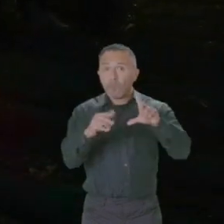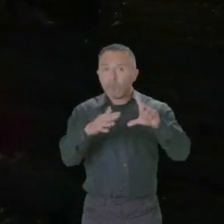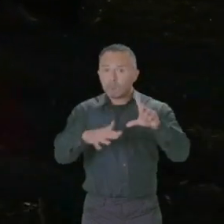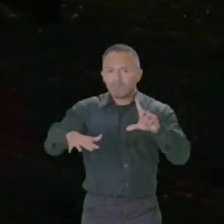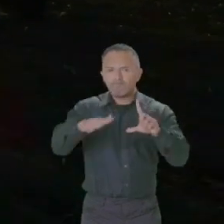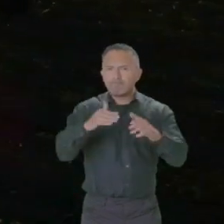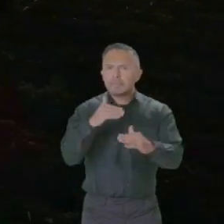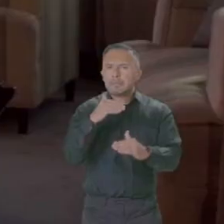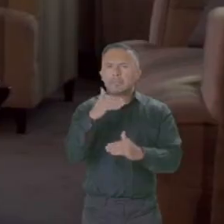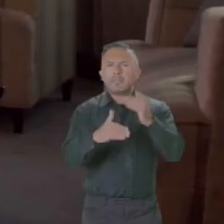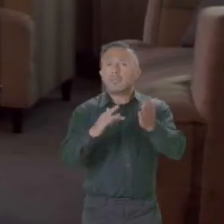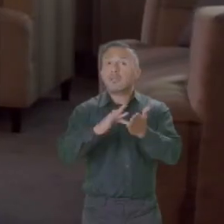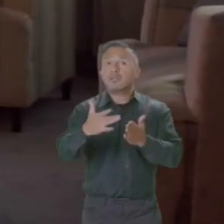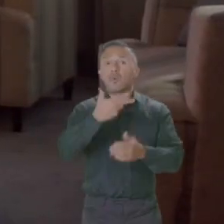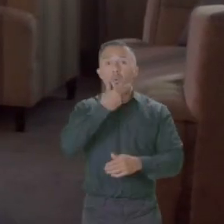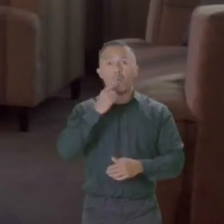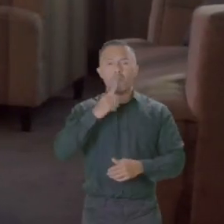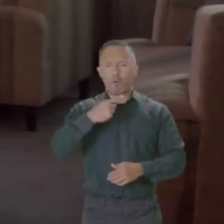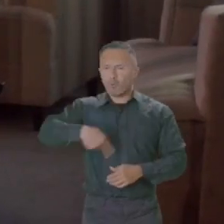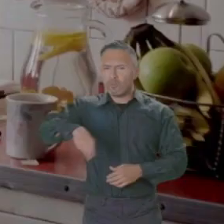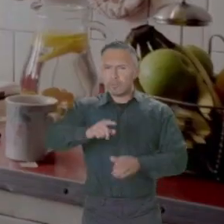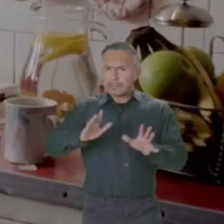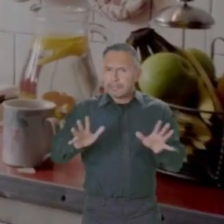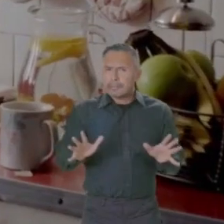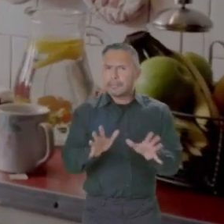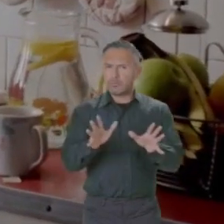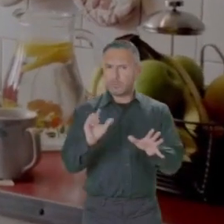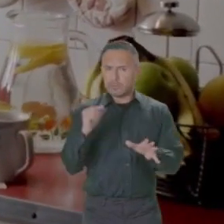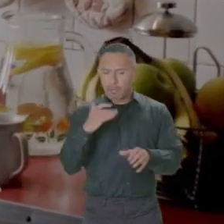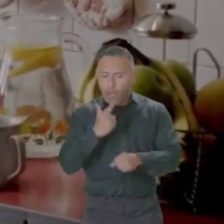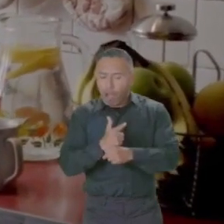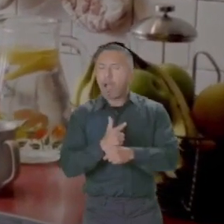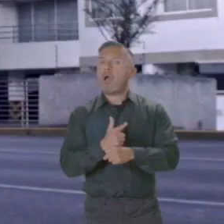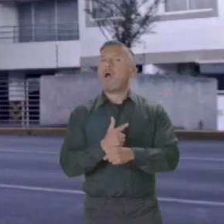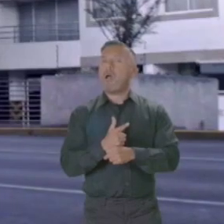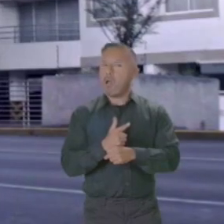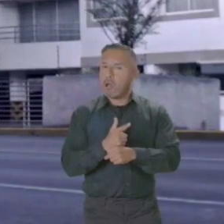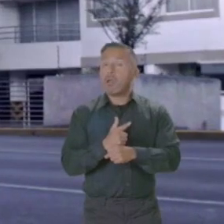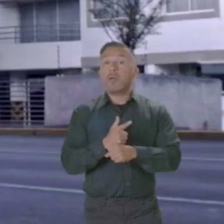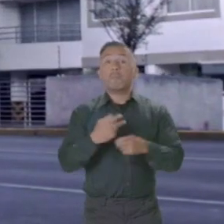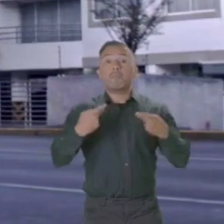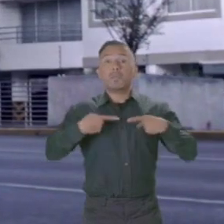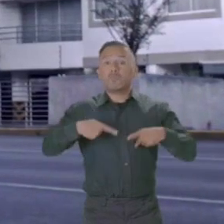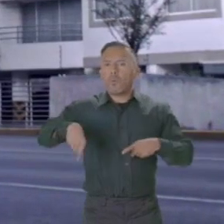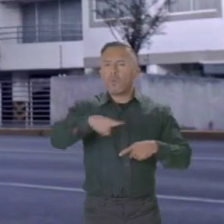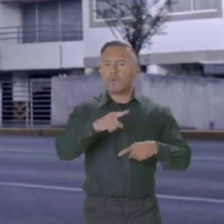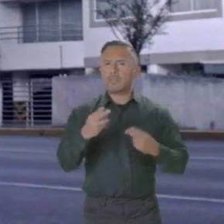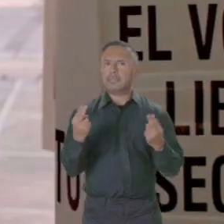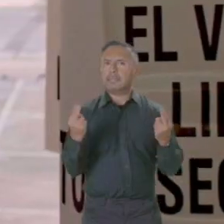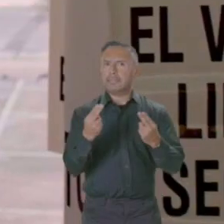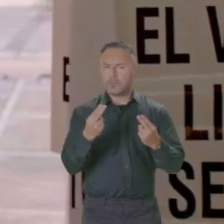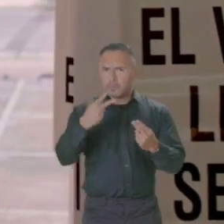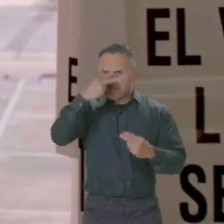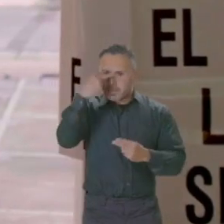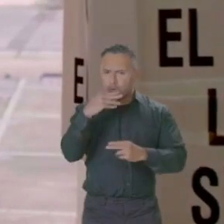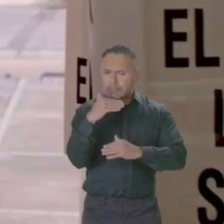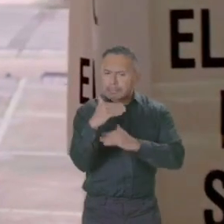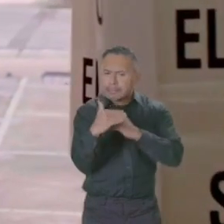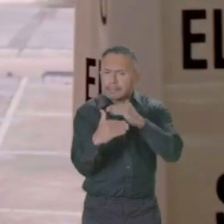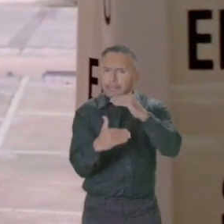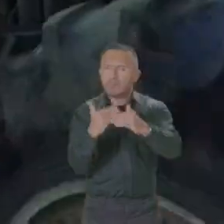con nosotras y nosotros. Lo aprendimos recientemente. Todas las personas somos necesarias para sacar este país